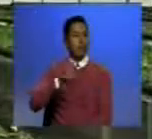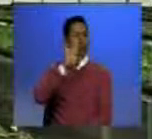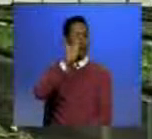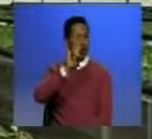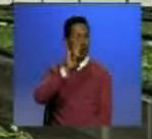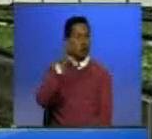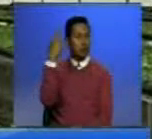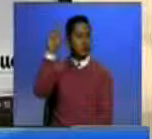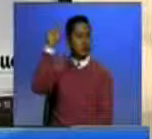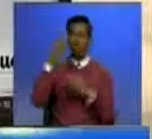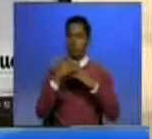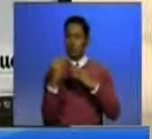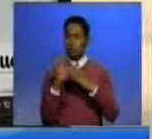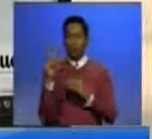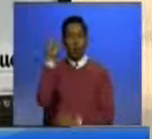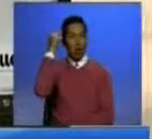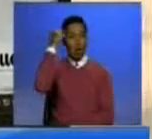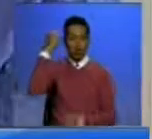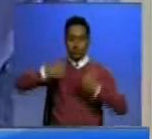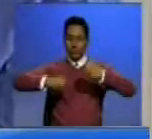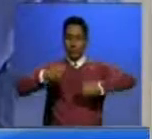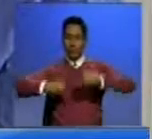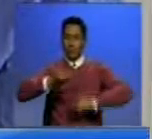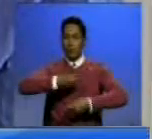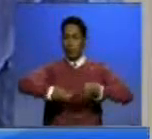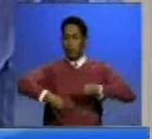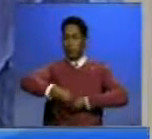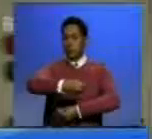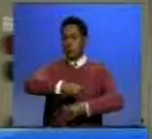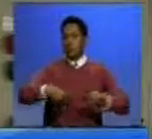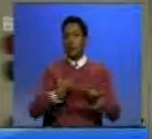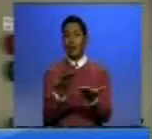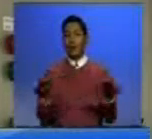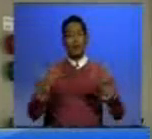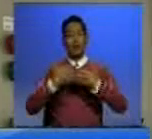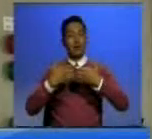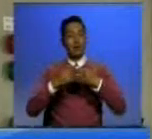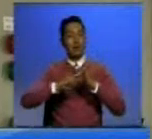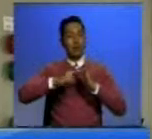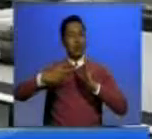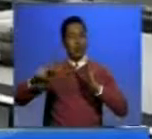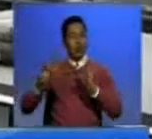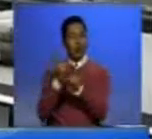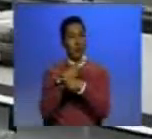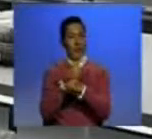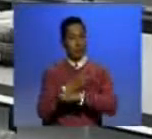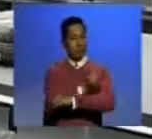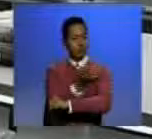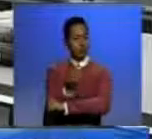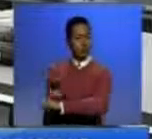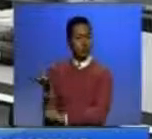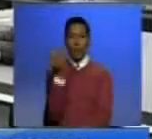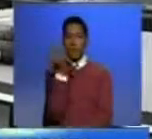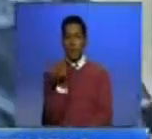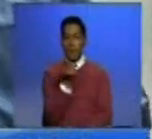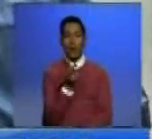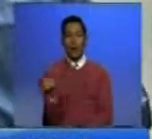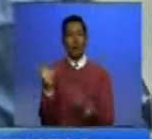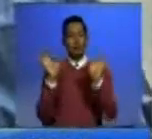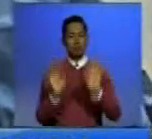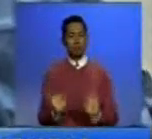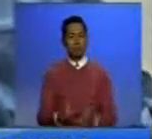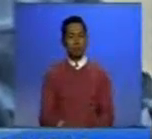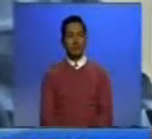hecha por el gobierno nacional, que permite al complejo contar con insumos y equipos tecnológicos para la producción de semillas de papa en condiciones